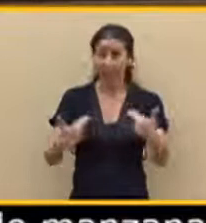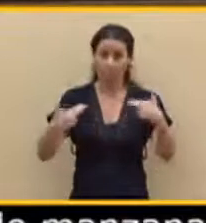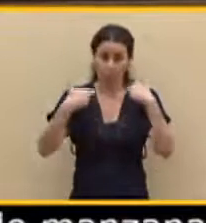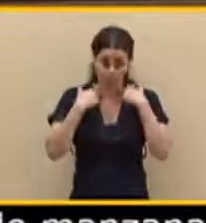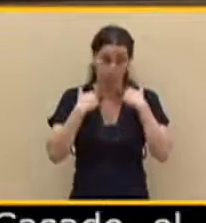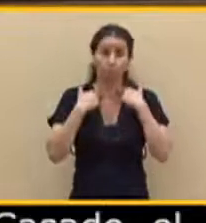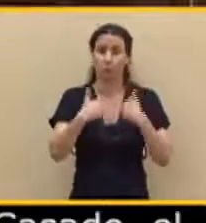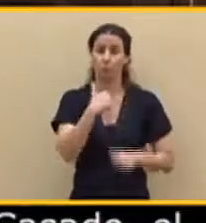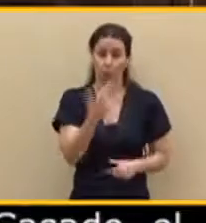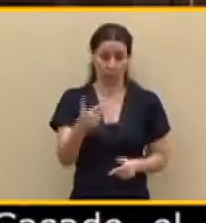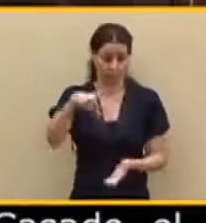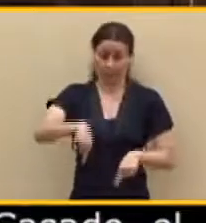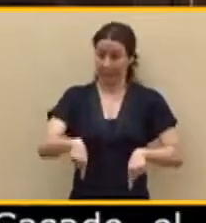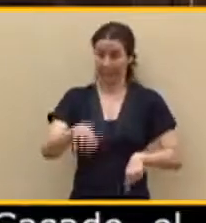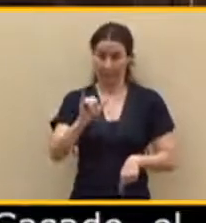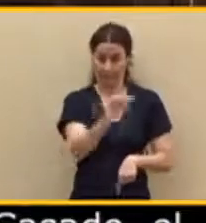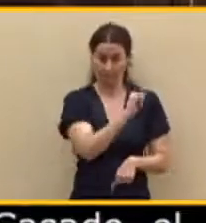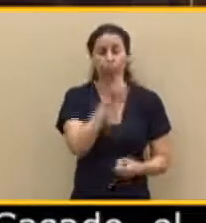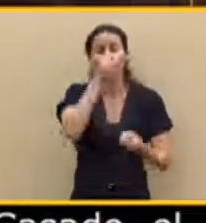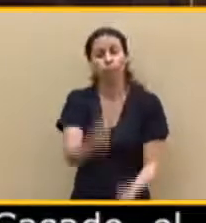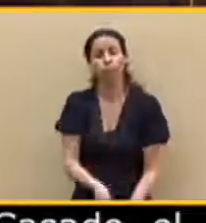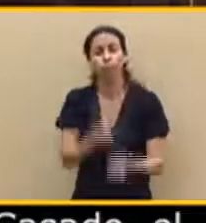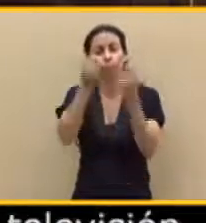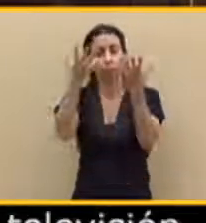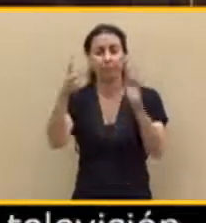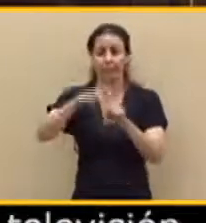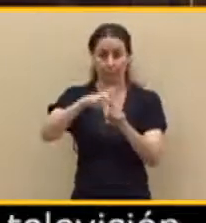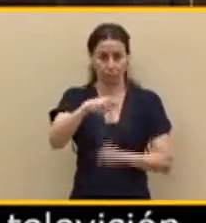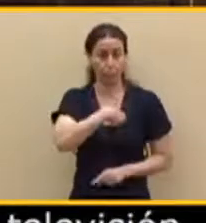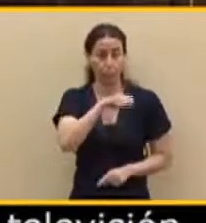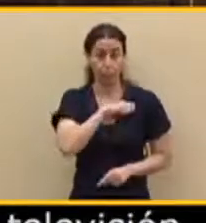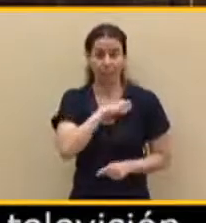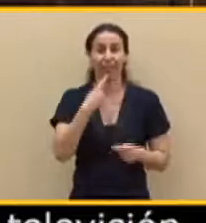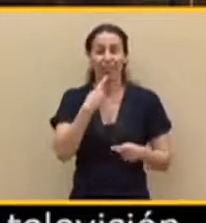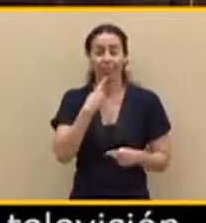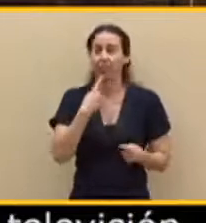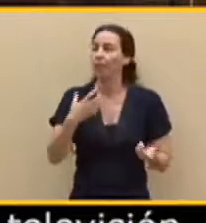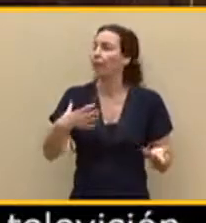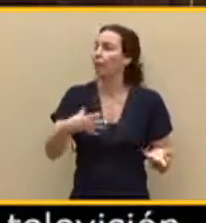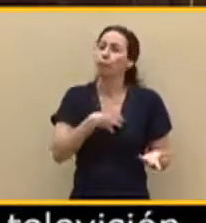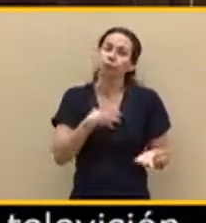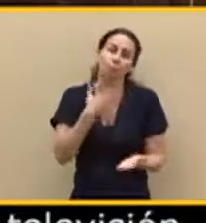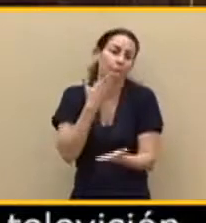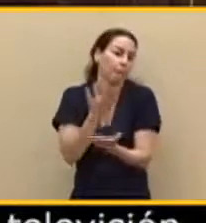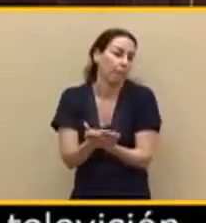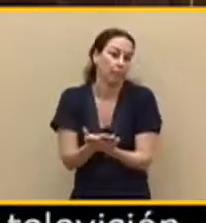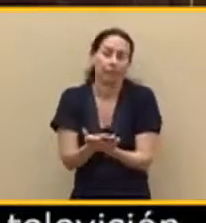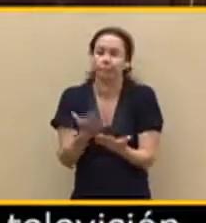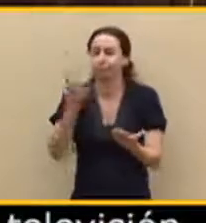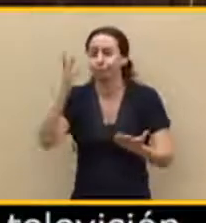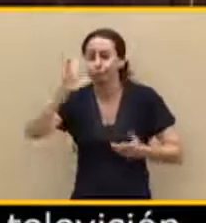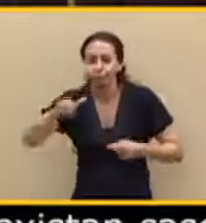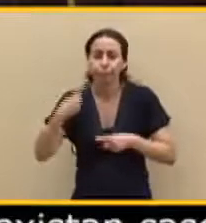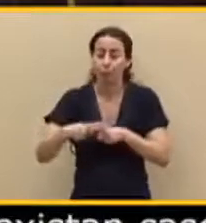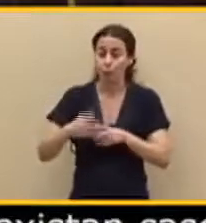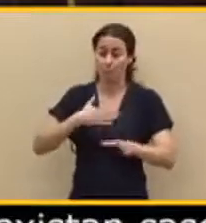presente, decía en la televisión pública, les cito literal, «No se puede pedir que no existan casos aislados de corrupción, ni a mi partido ni a ninguno, ni a